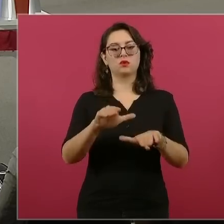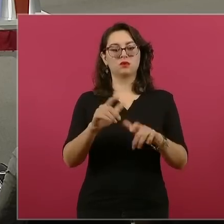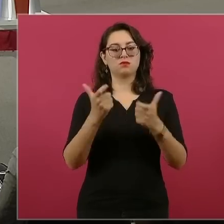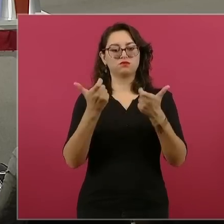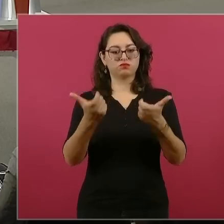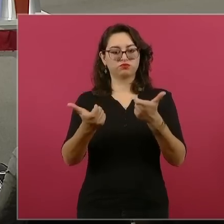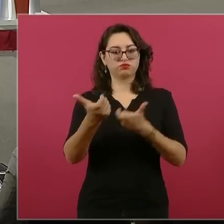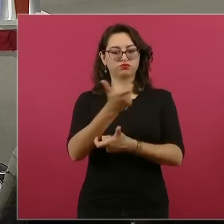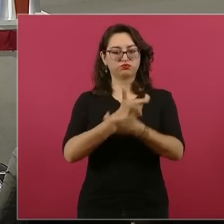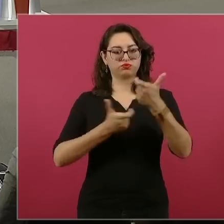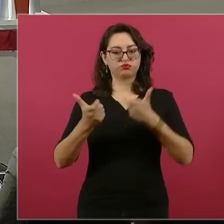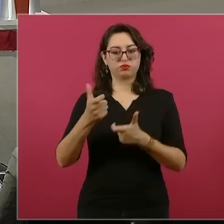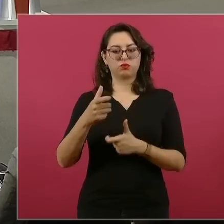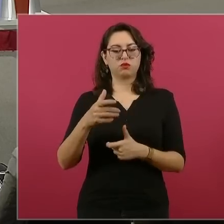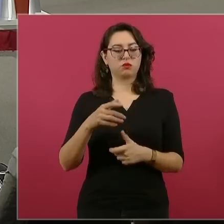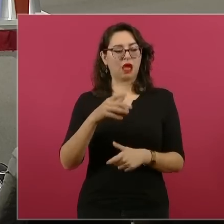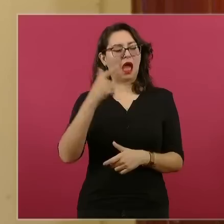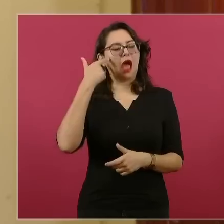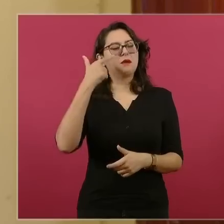economía moral.